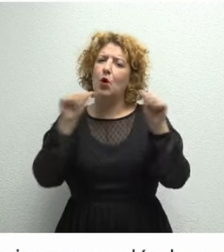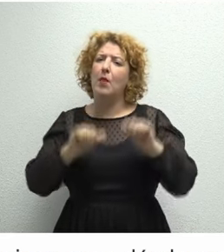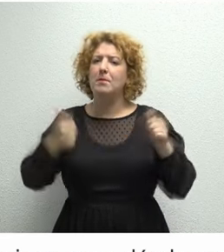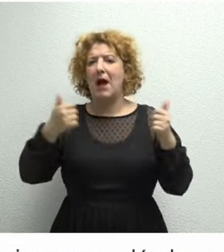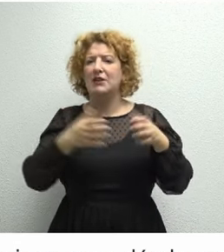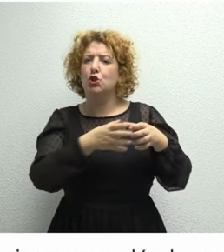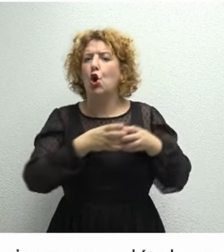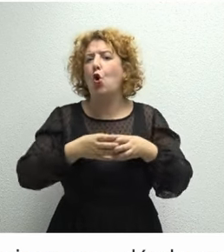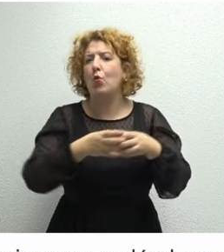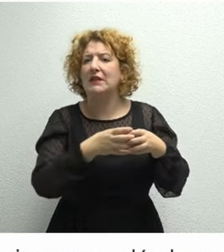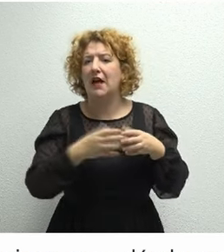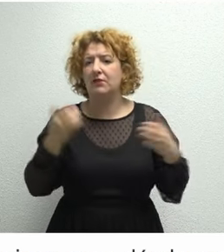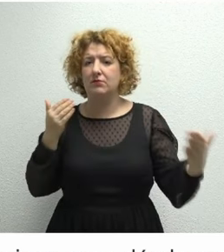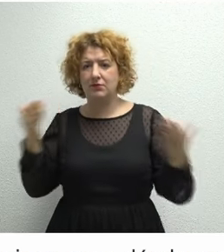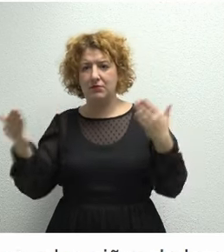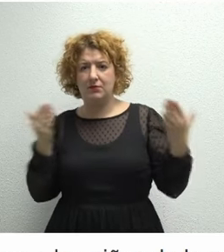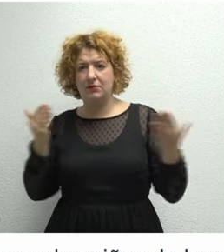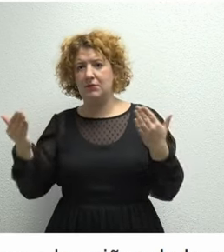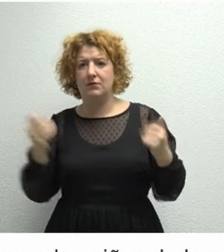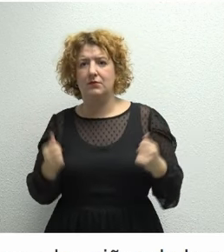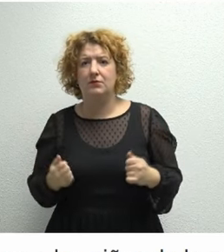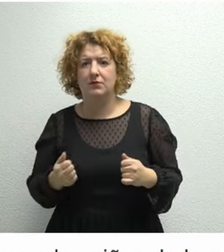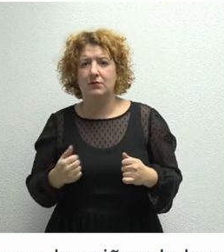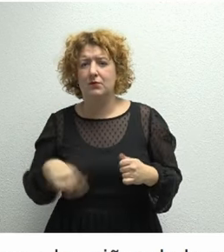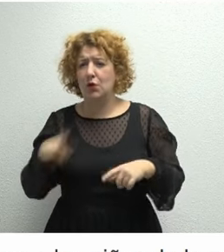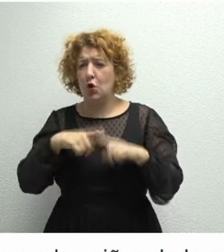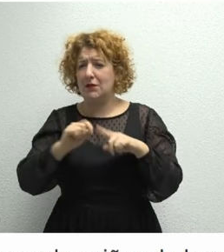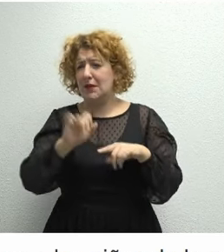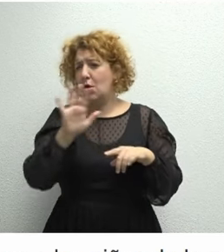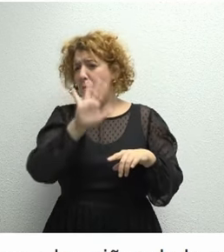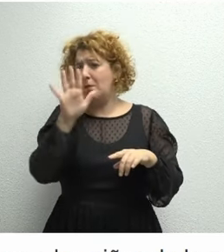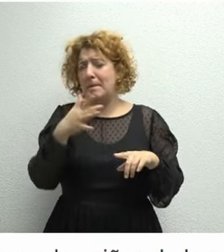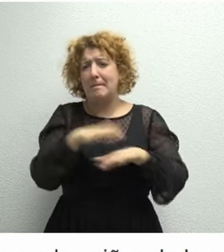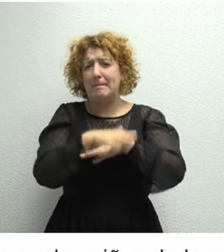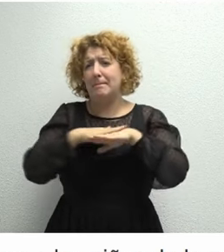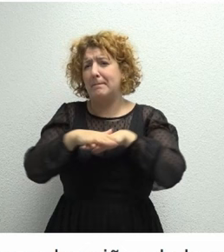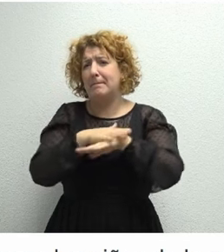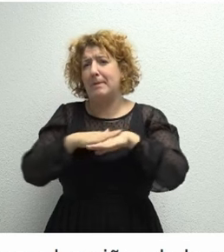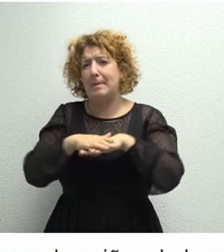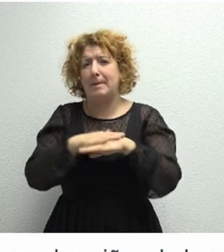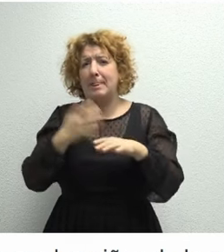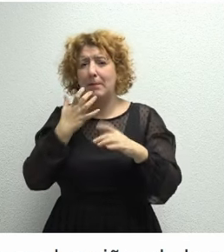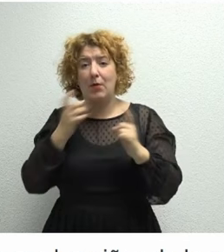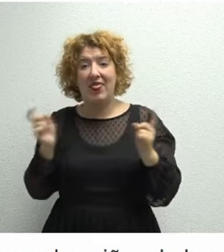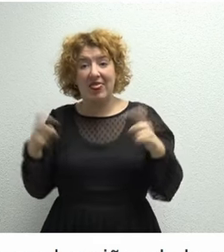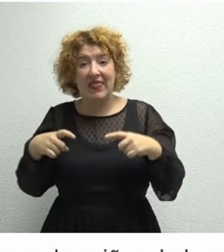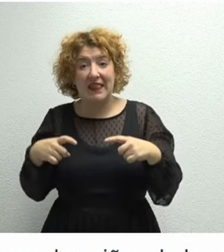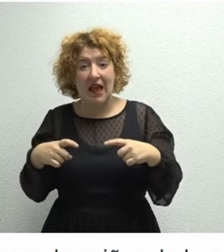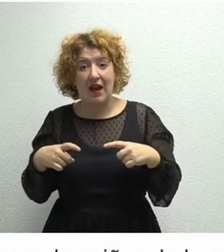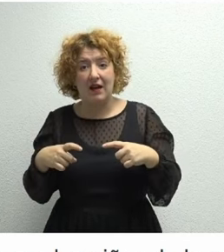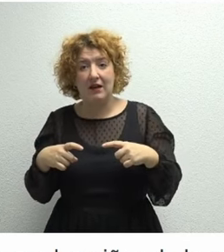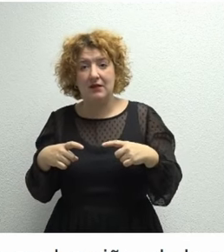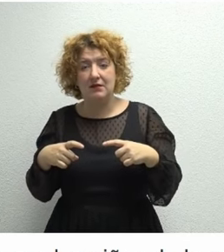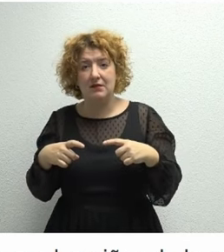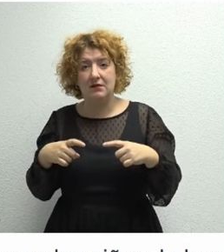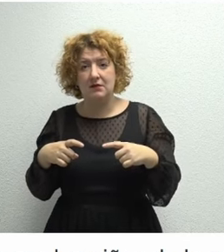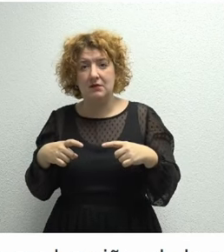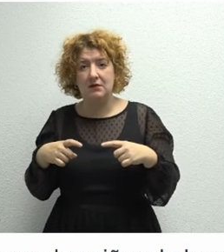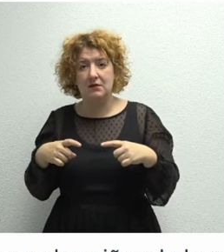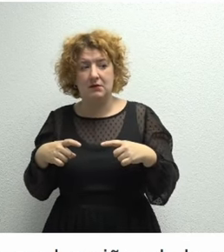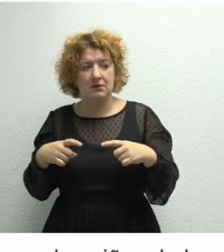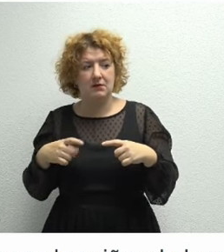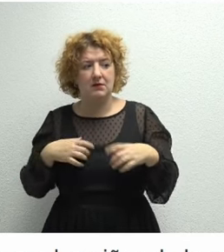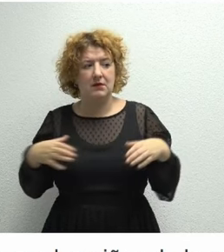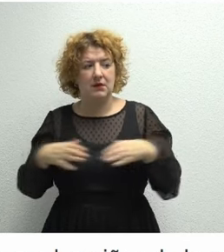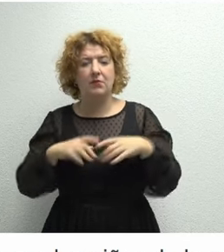comunitario no Y es que lo vemos desde cosas tan básicas como la cita o sea nosotros generamos en el equipo de